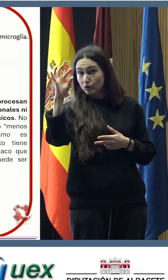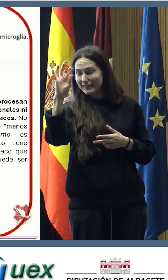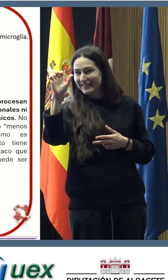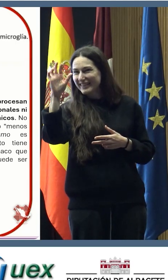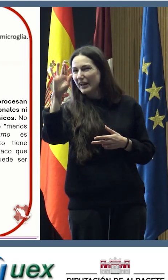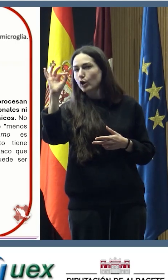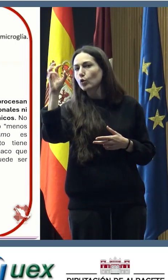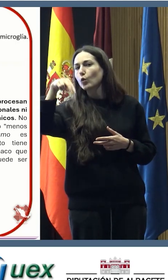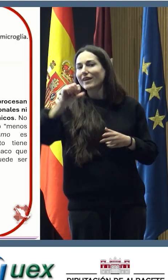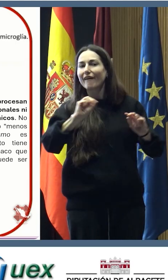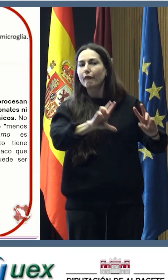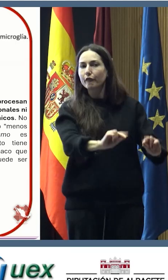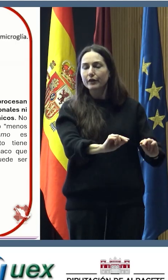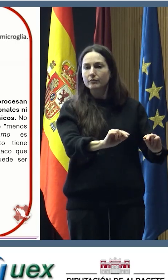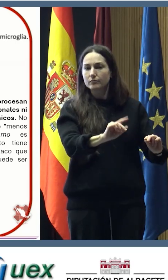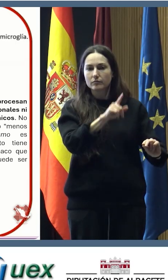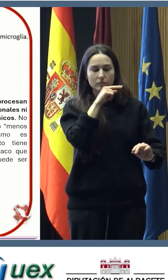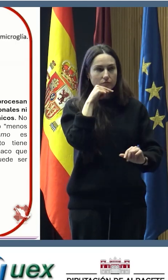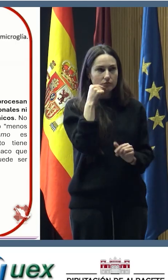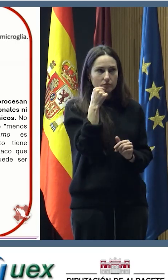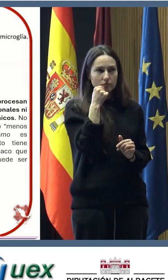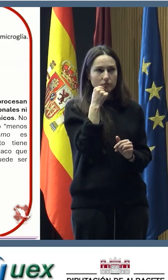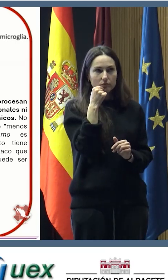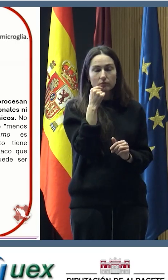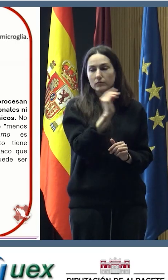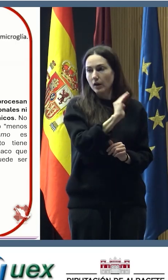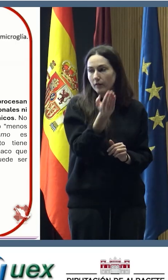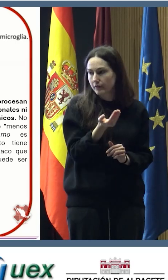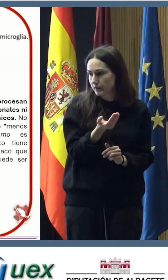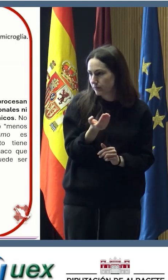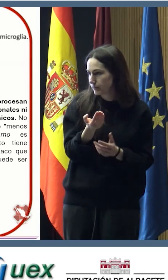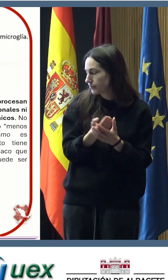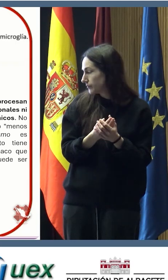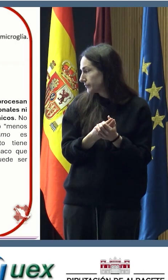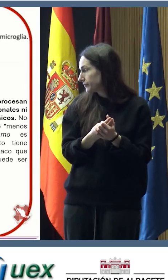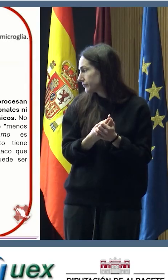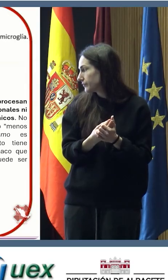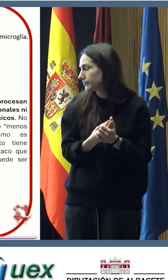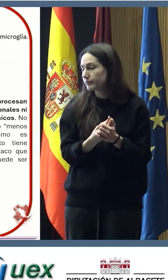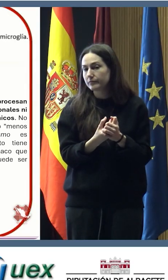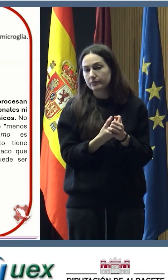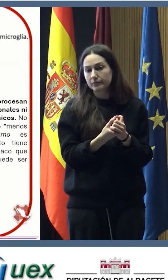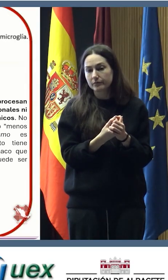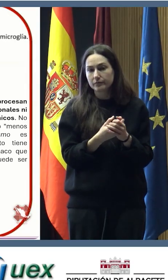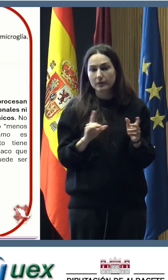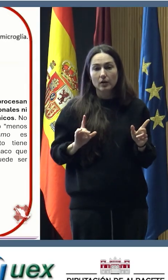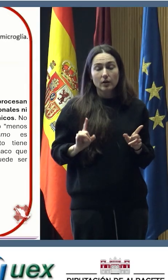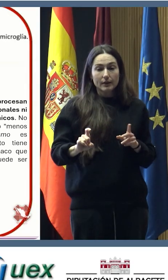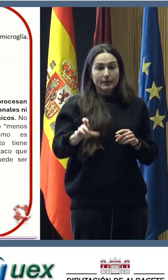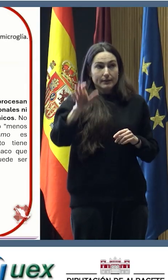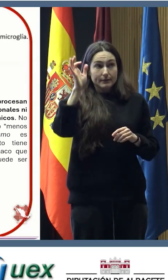derivan a el dolor por el que una mujer, una rata